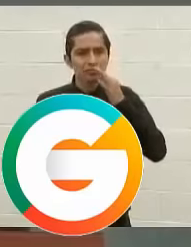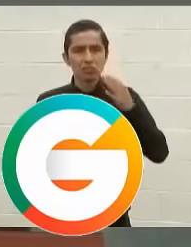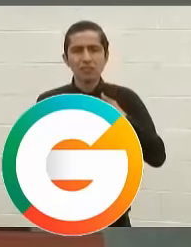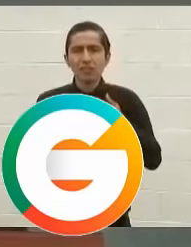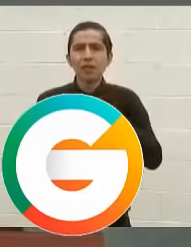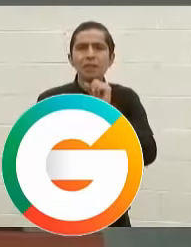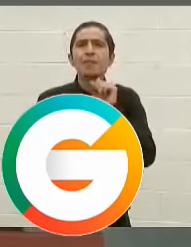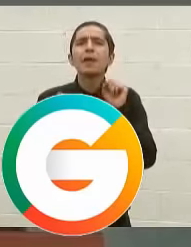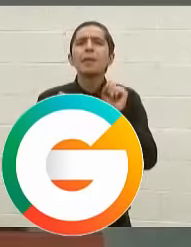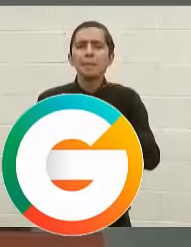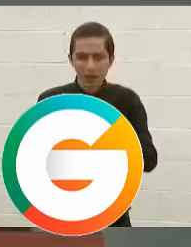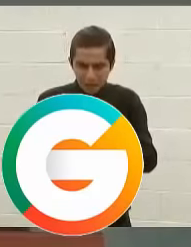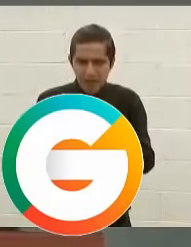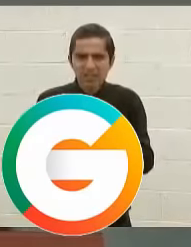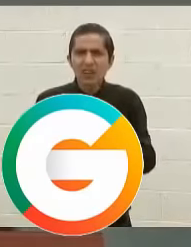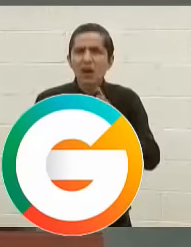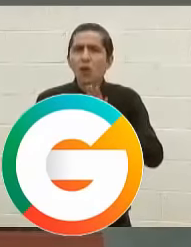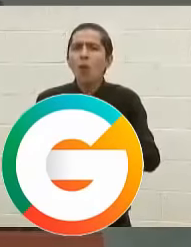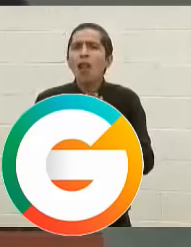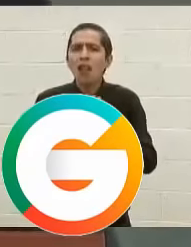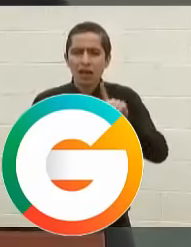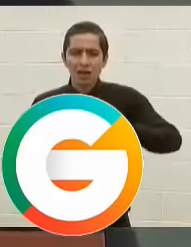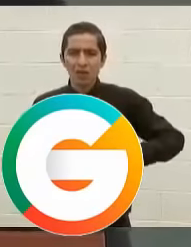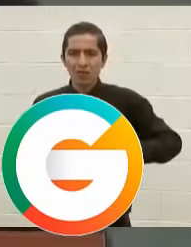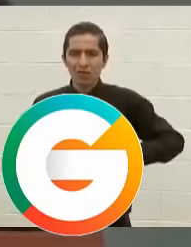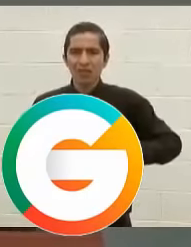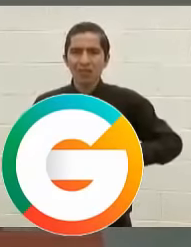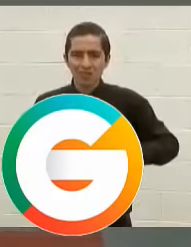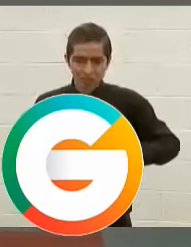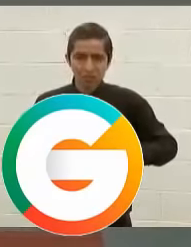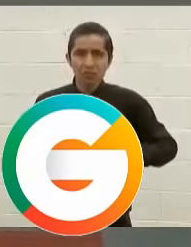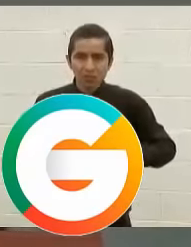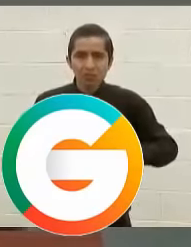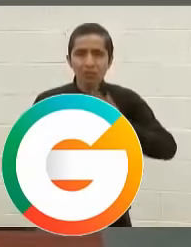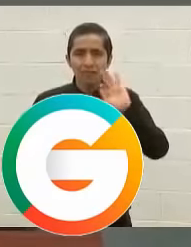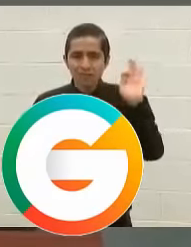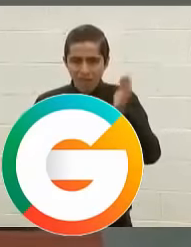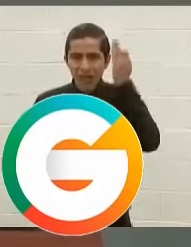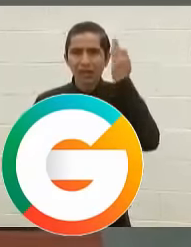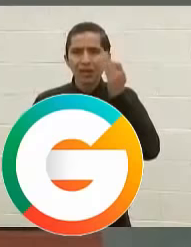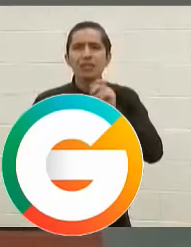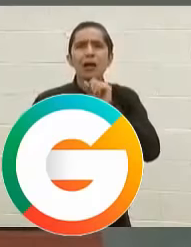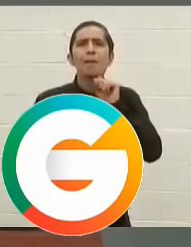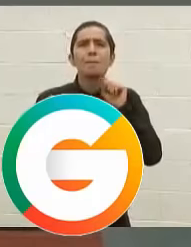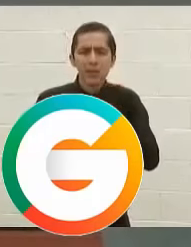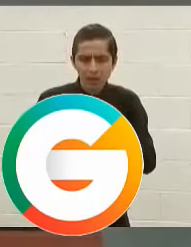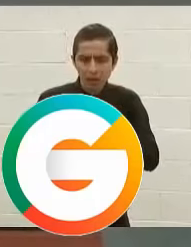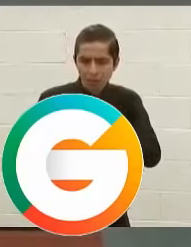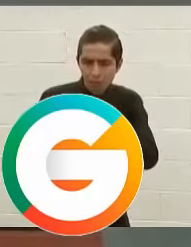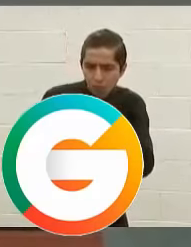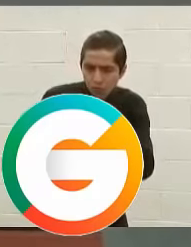el sistema, por supuesto, del Gobierno de la República.